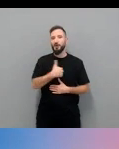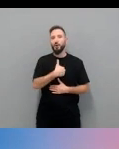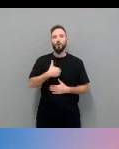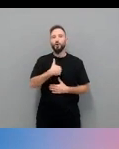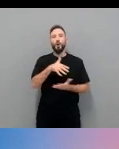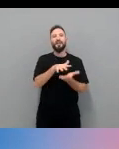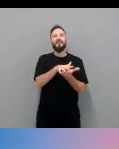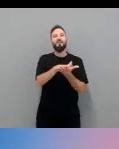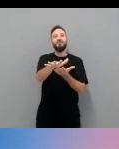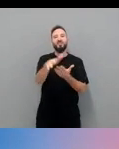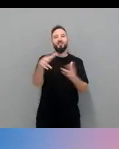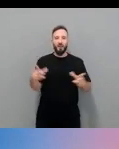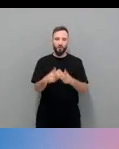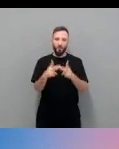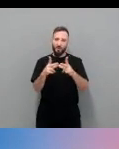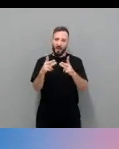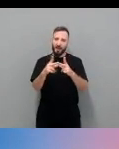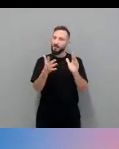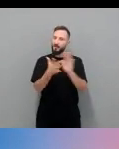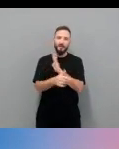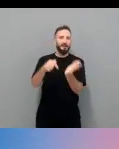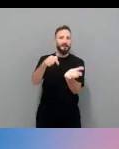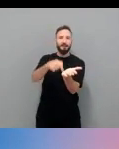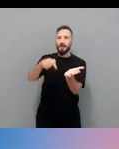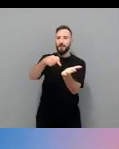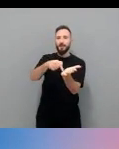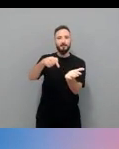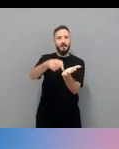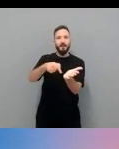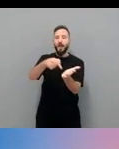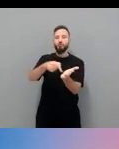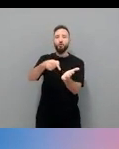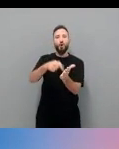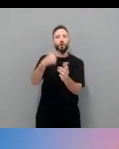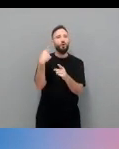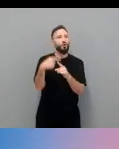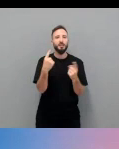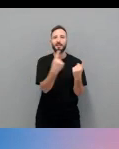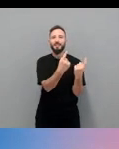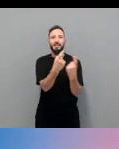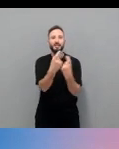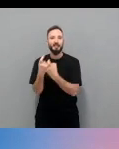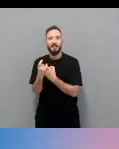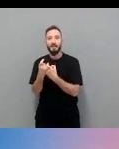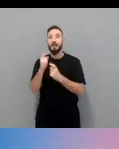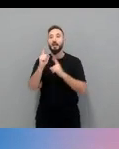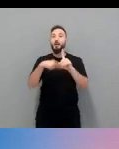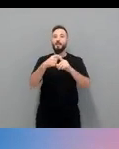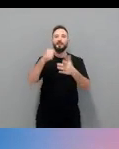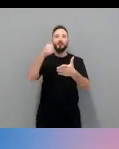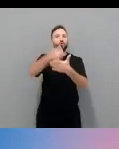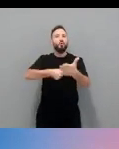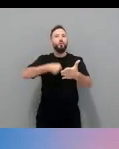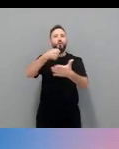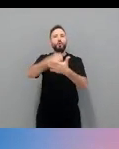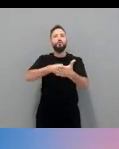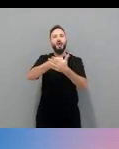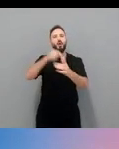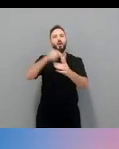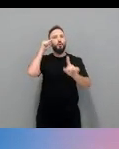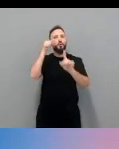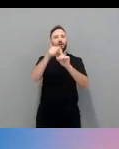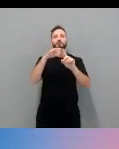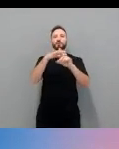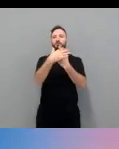que no deja de ser esa reivindicación de lo que es necesario y lo que hay que luchar para que las cosas cambien. Es